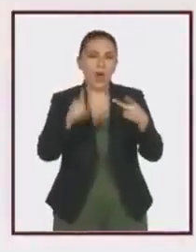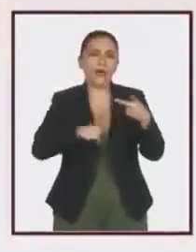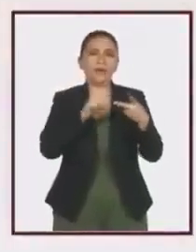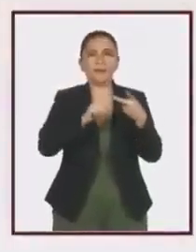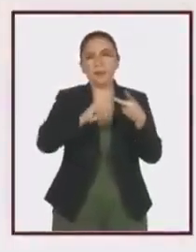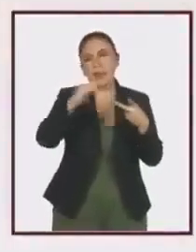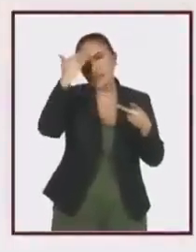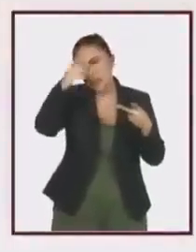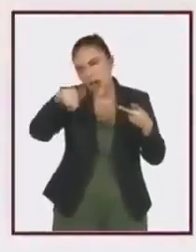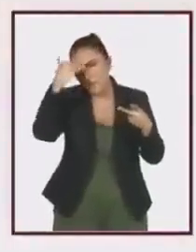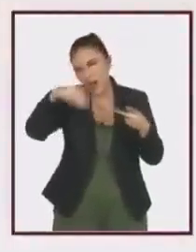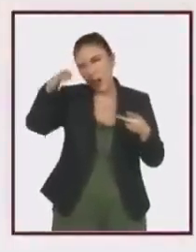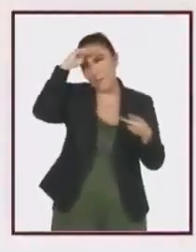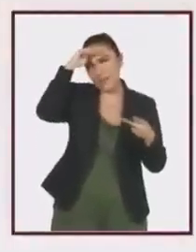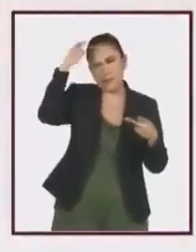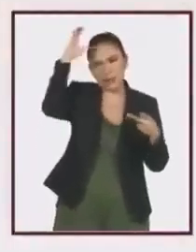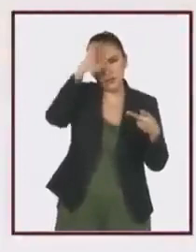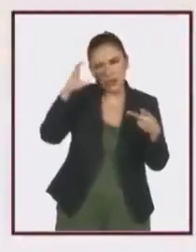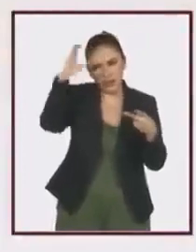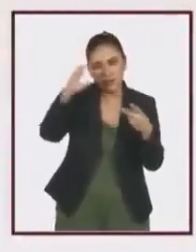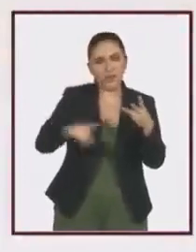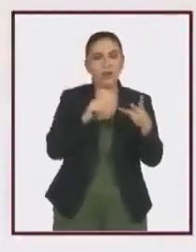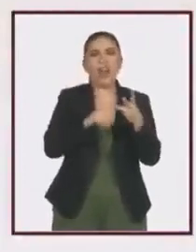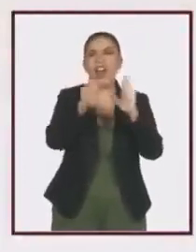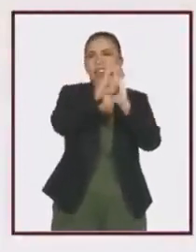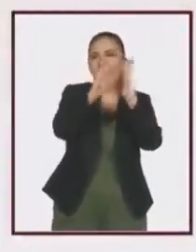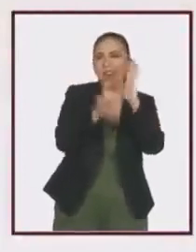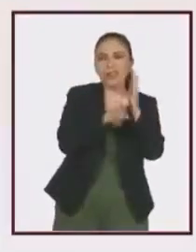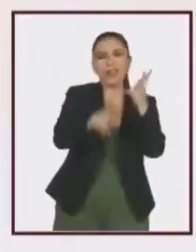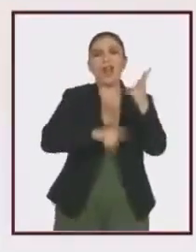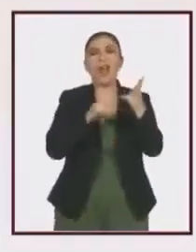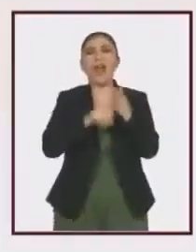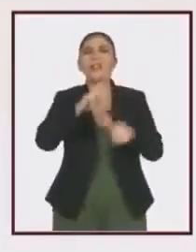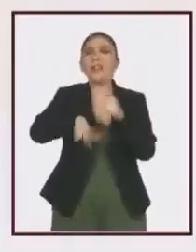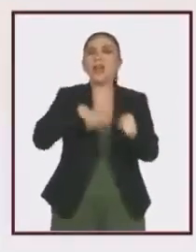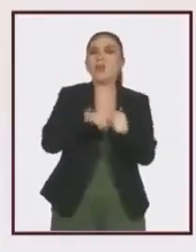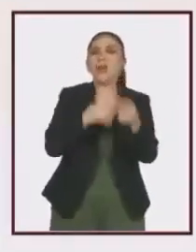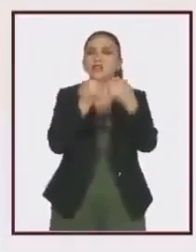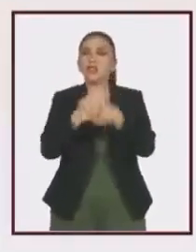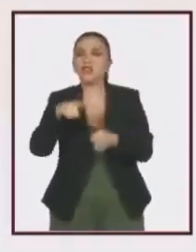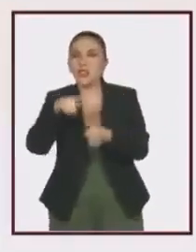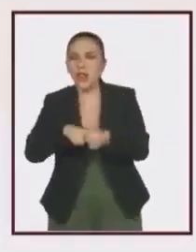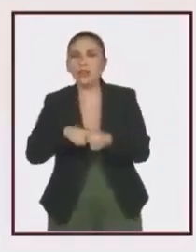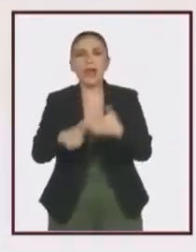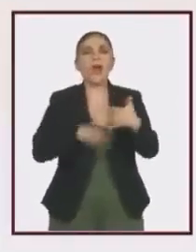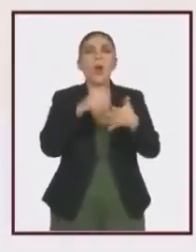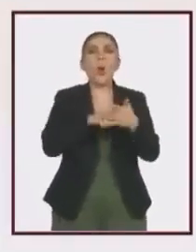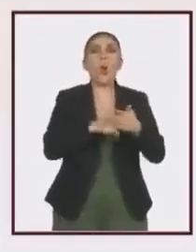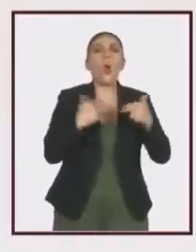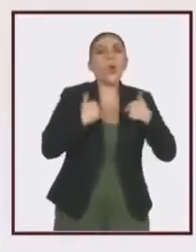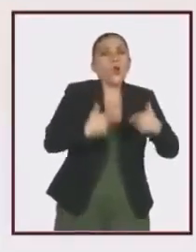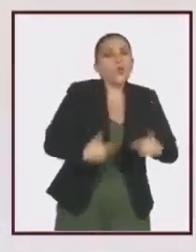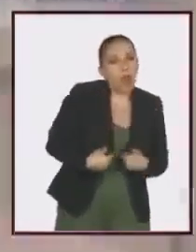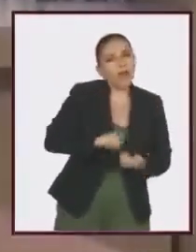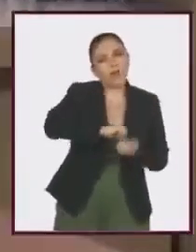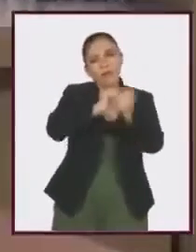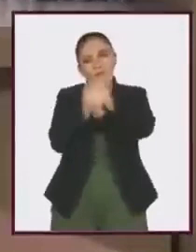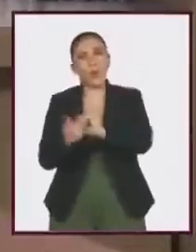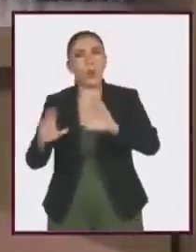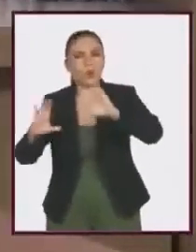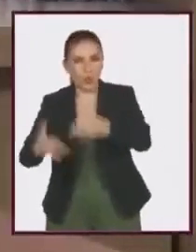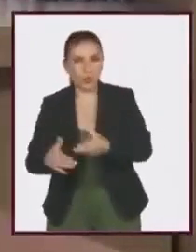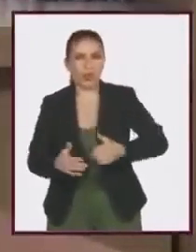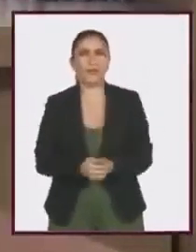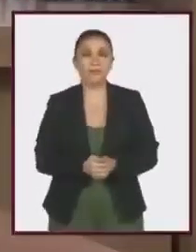y pensamiento científico, ética, naturaleza y sociedades, y de lo humano y lo comunitario.